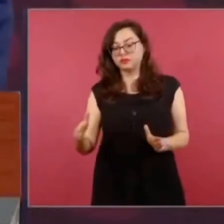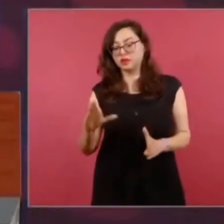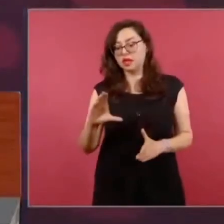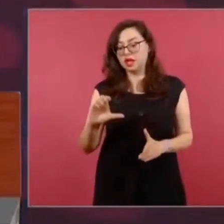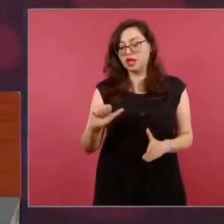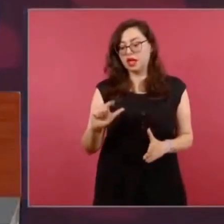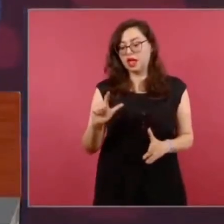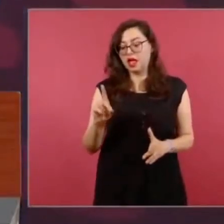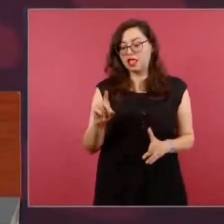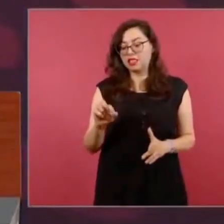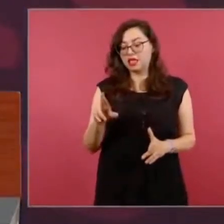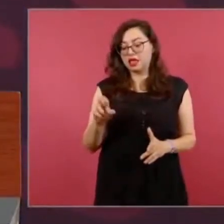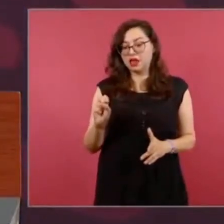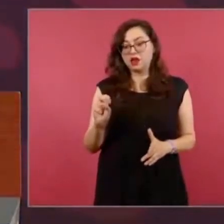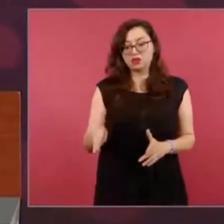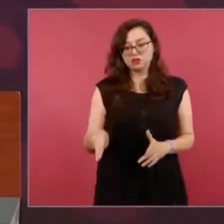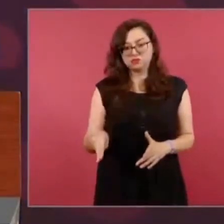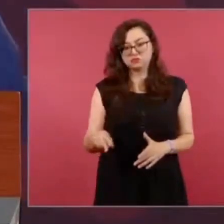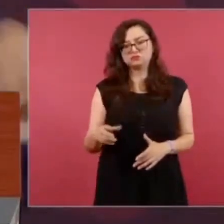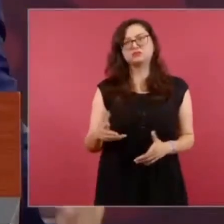algo parecido, porque aquello fue